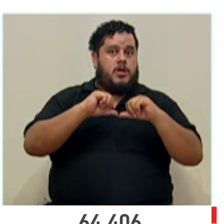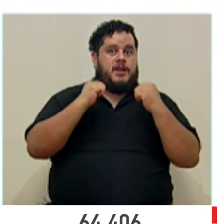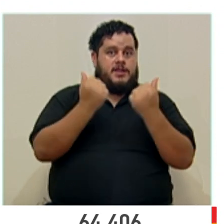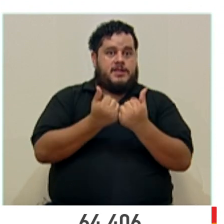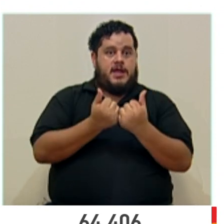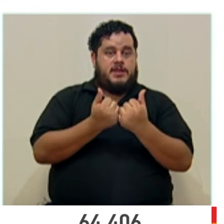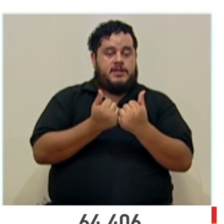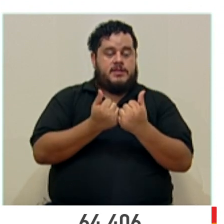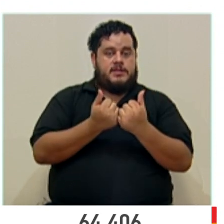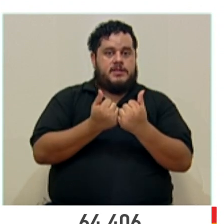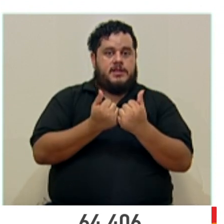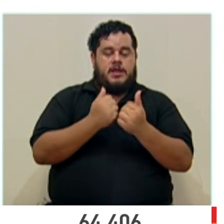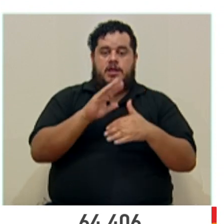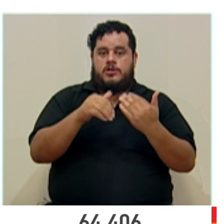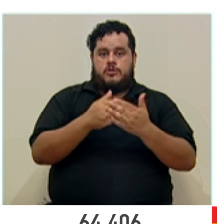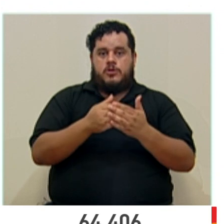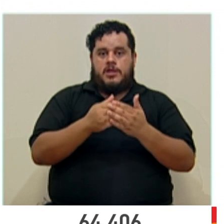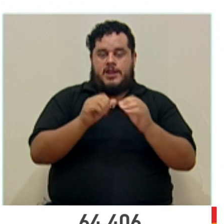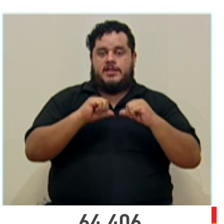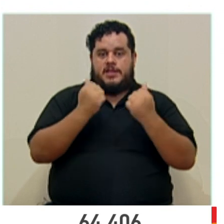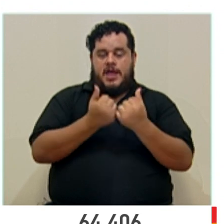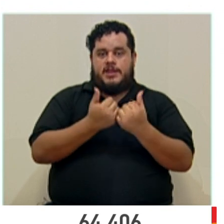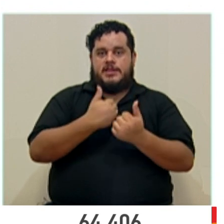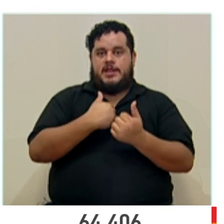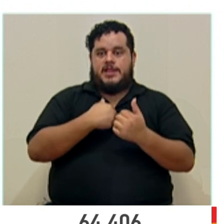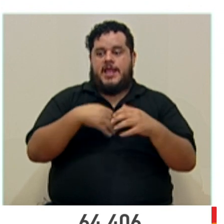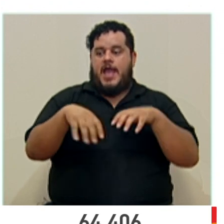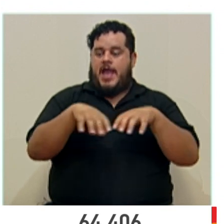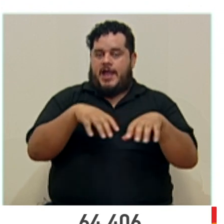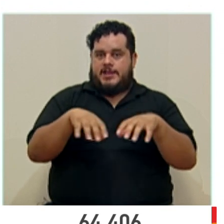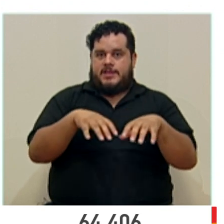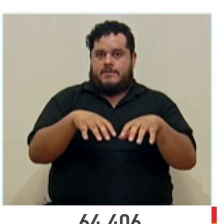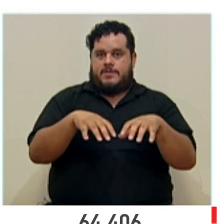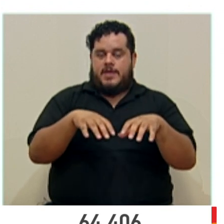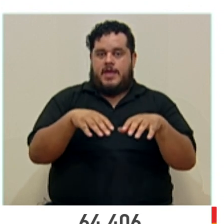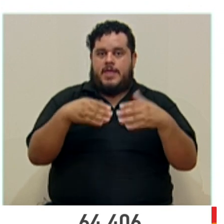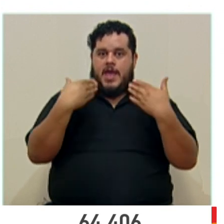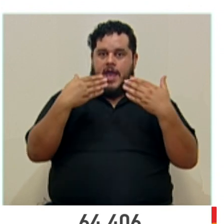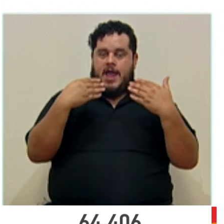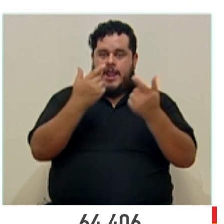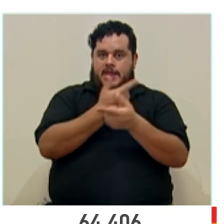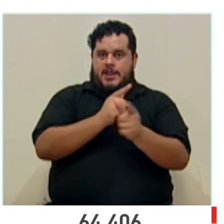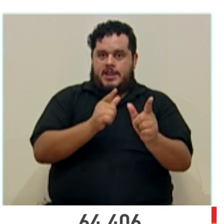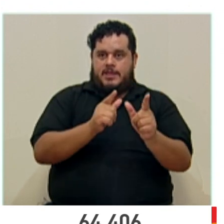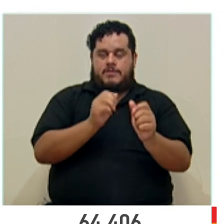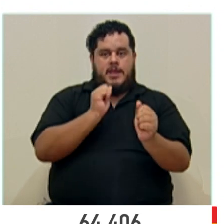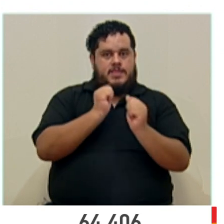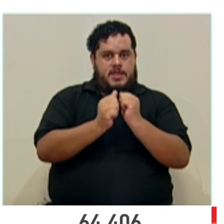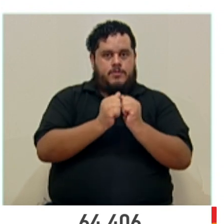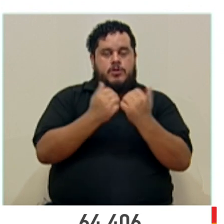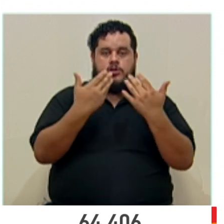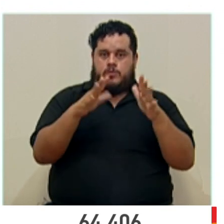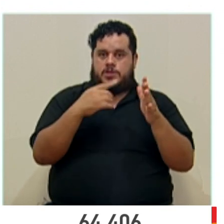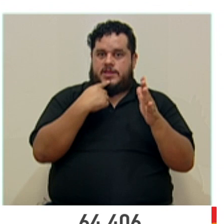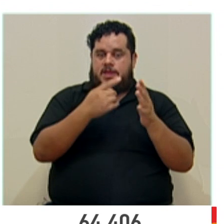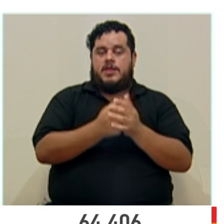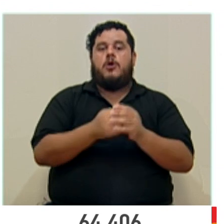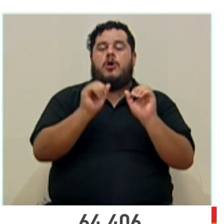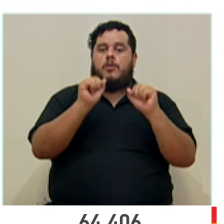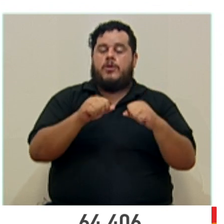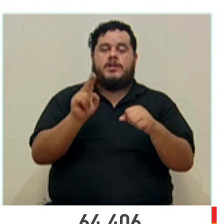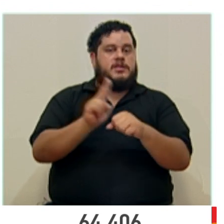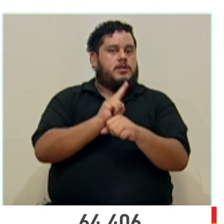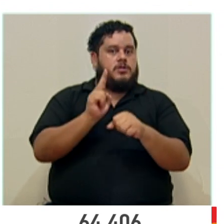áreas aquellas áreas que tengan actividad al aire libre de deportes, como ya se mencionó, pues podrán ser